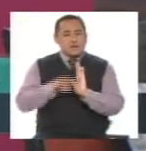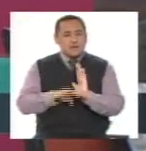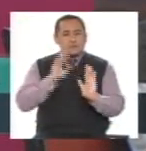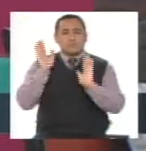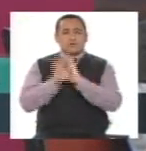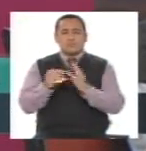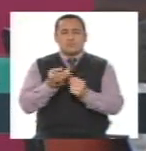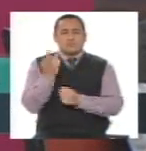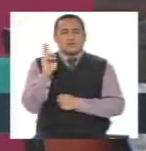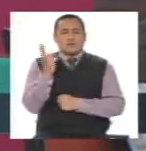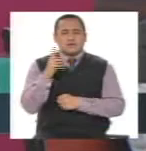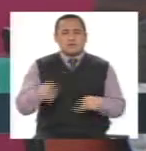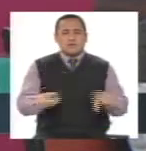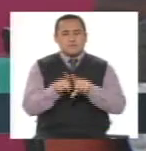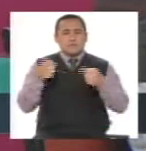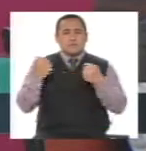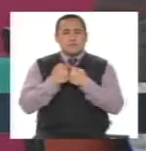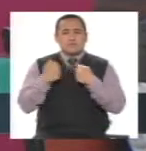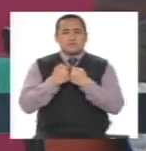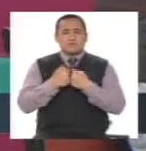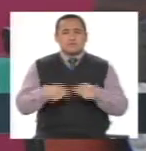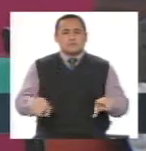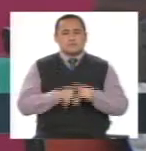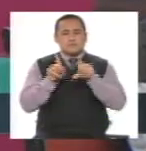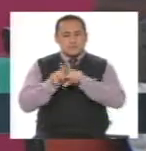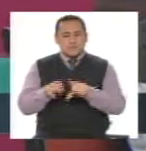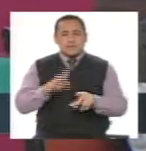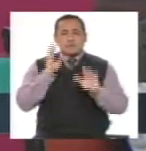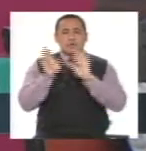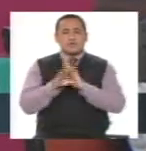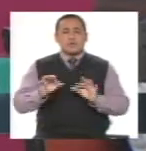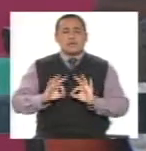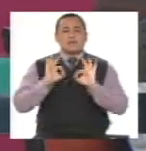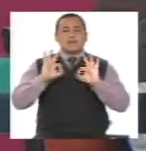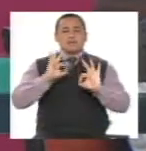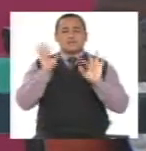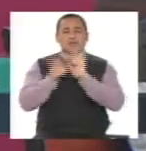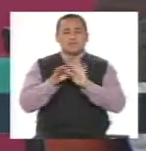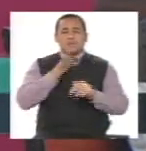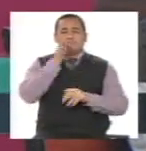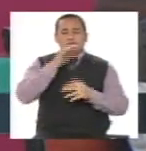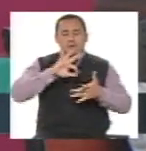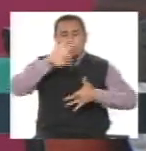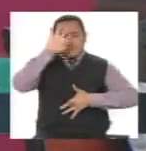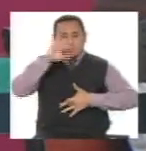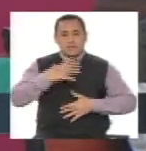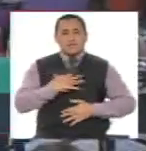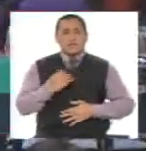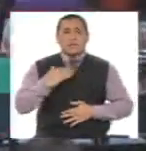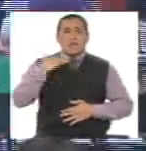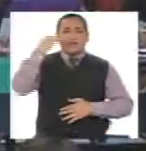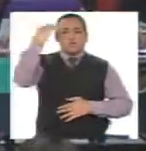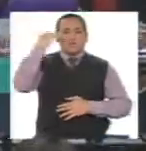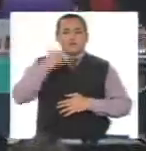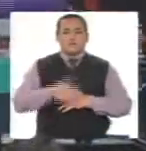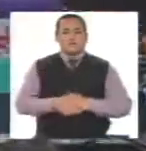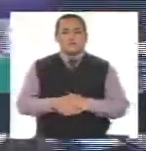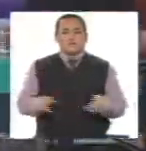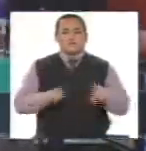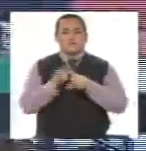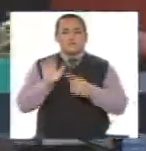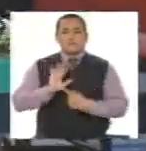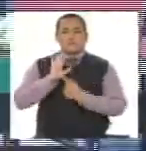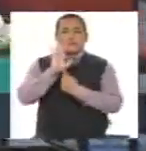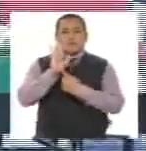la criminalidad, la violencia e incluso el riesgo de enfermedades crónicas en la edad adulta. Como muestra